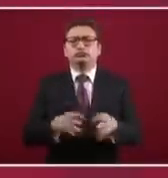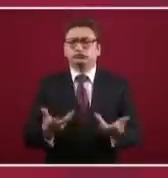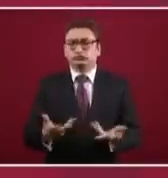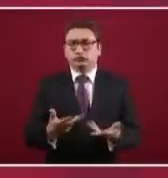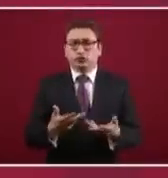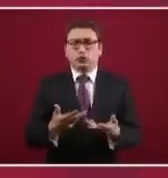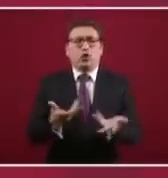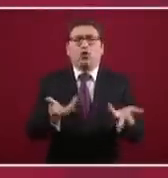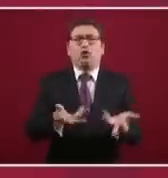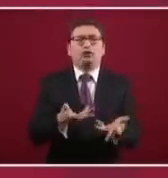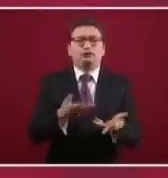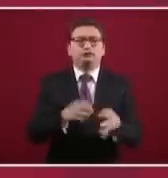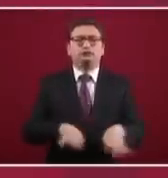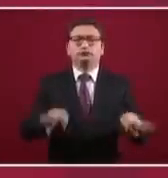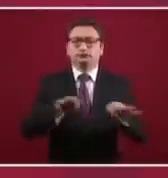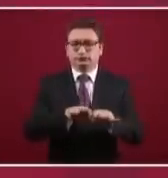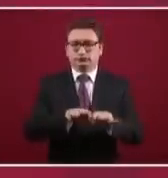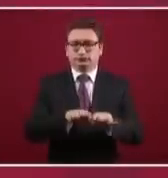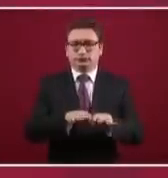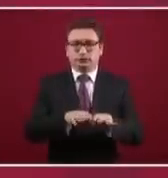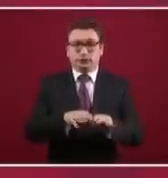el uso de la fuerza.